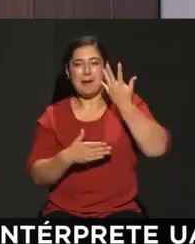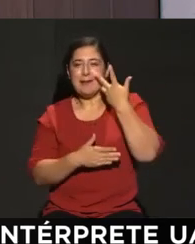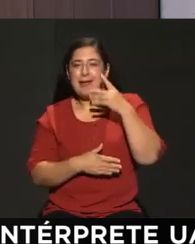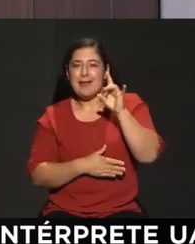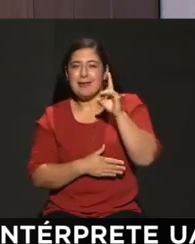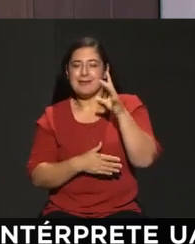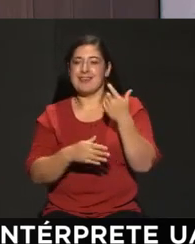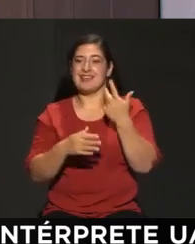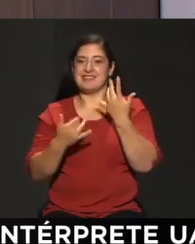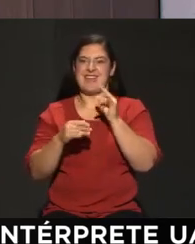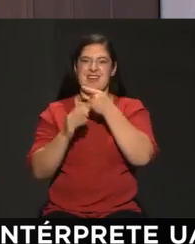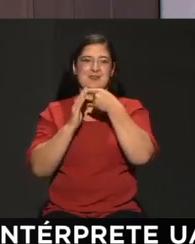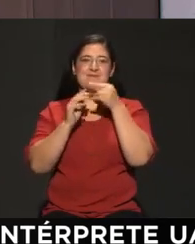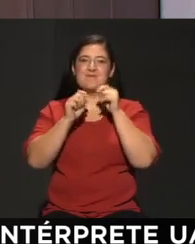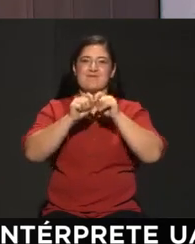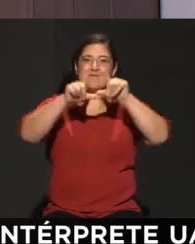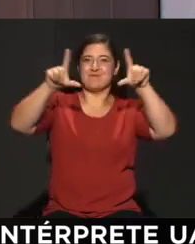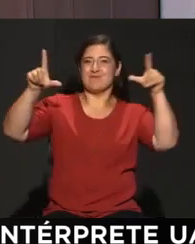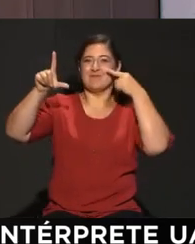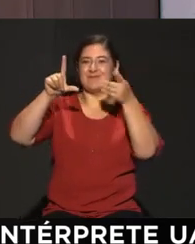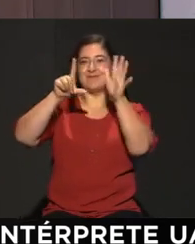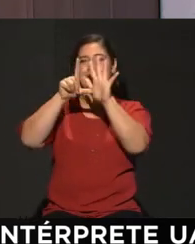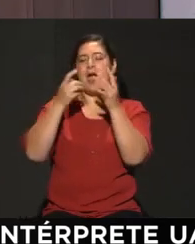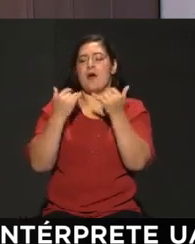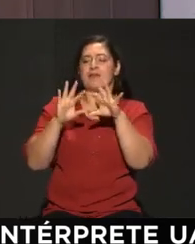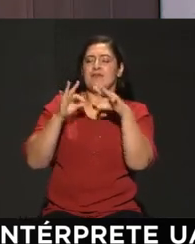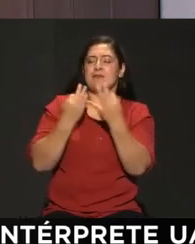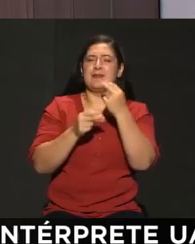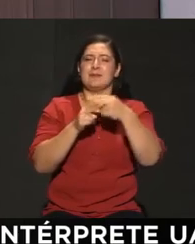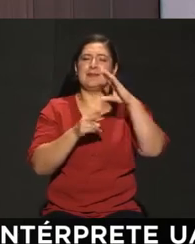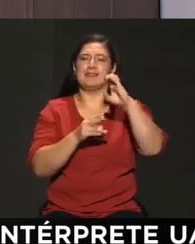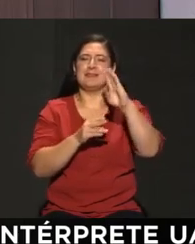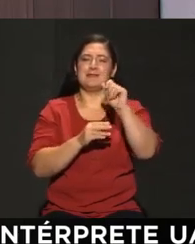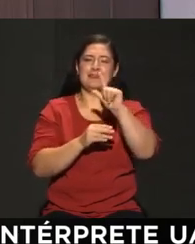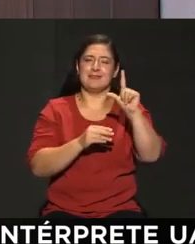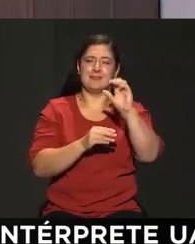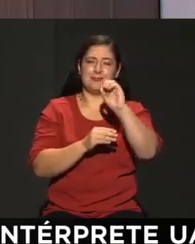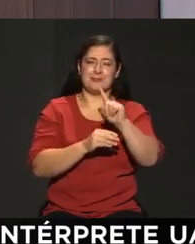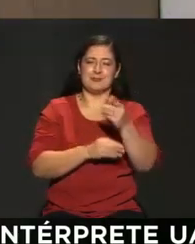esos videos familiares que nos enviaban. Y para hoy les tengo el de la familia Ceballos Saldarriaga.